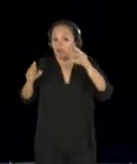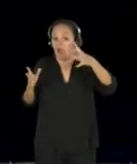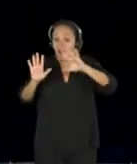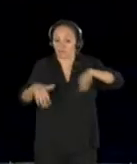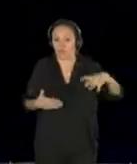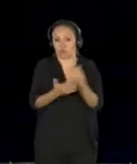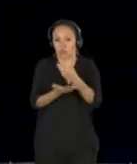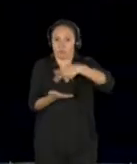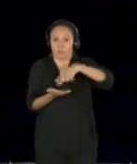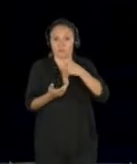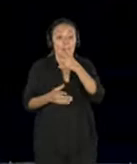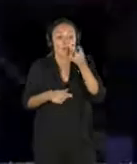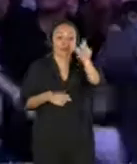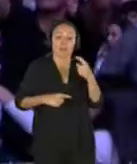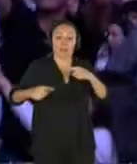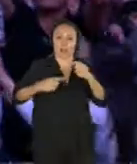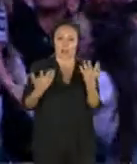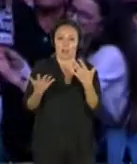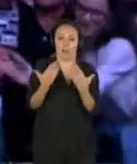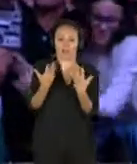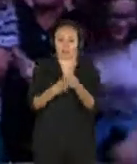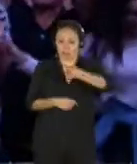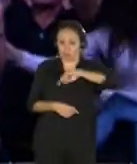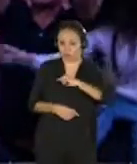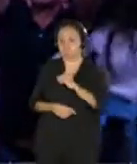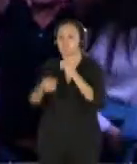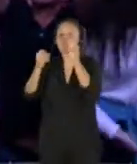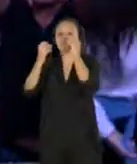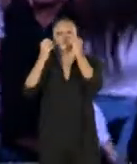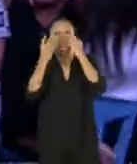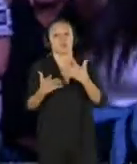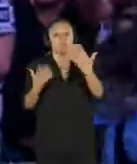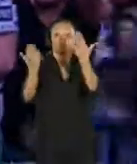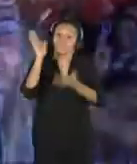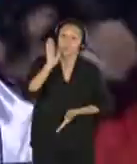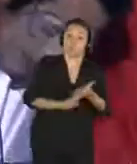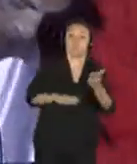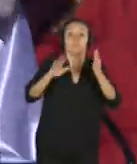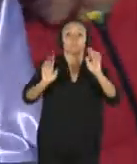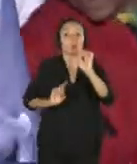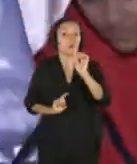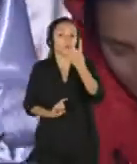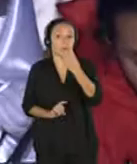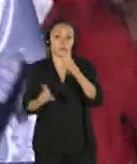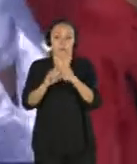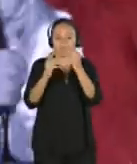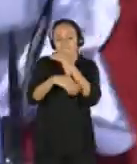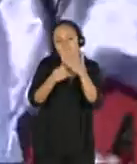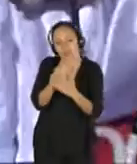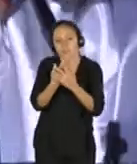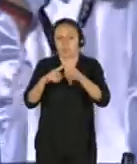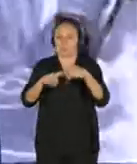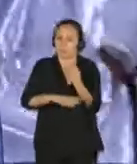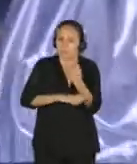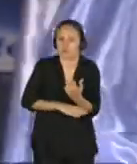se dirige a todos nosotros, los dejamos con él. No sin antes enviarle todo nuestro cariño, todo nuestro apoyo,